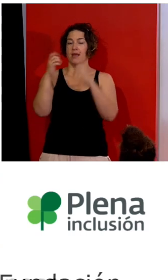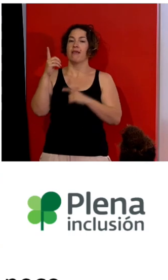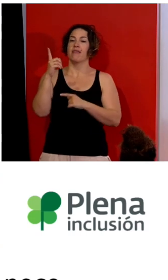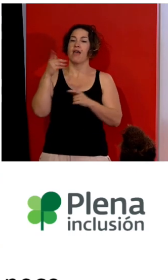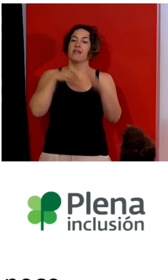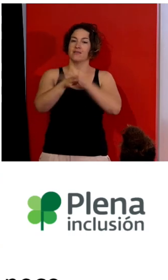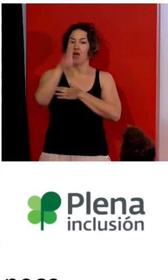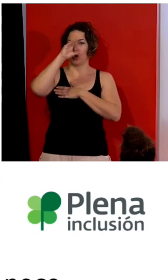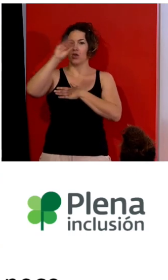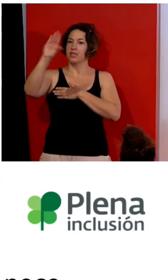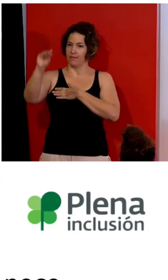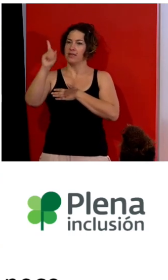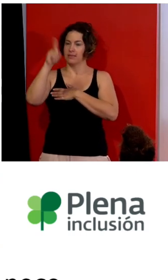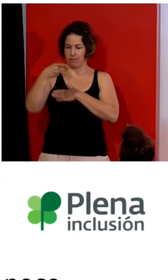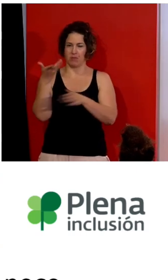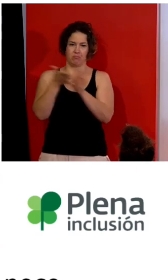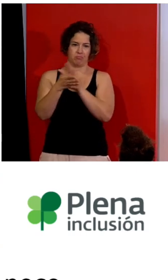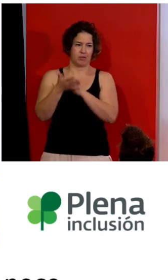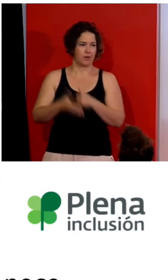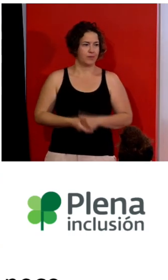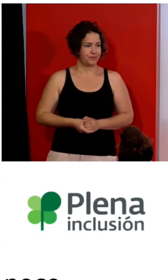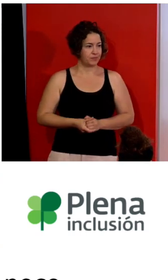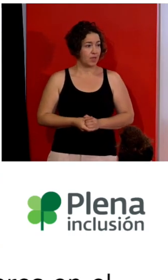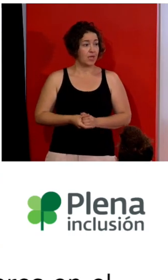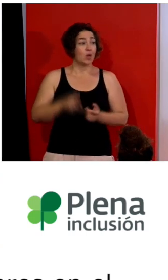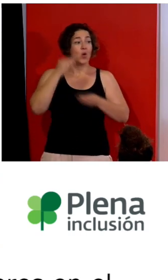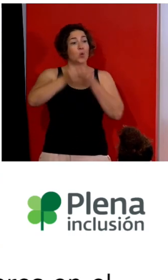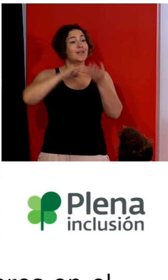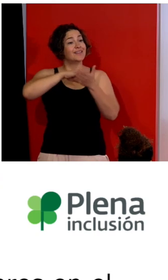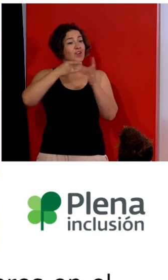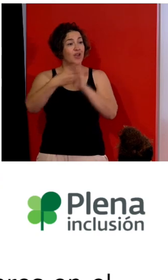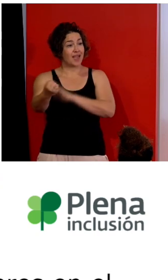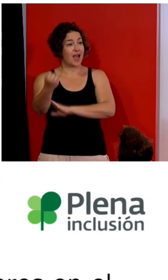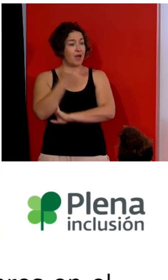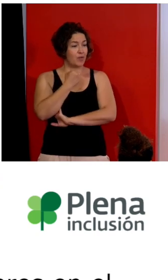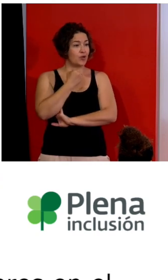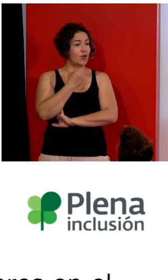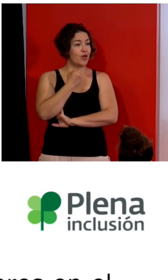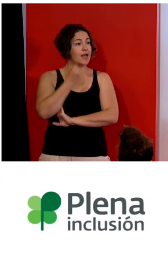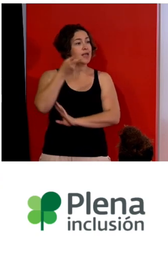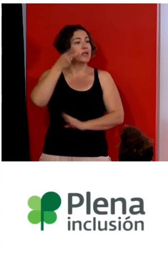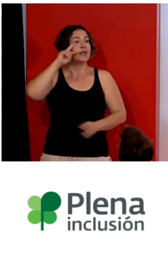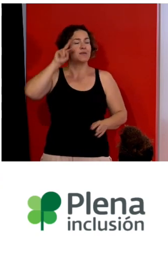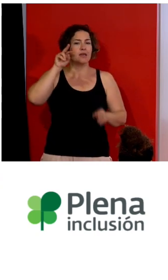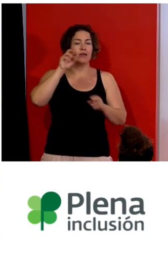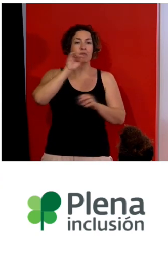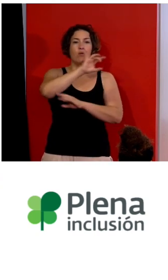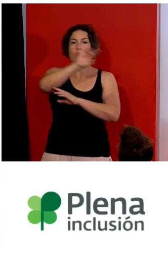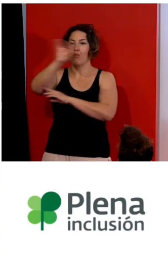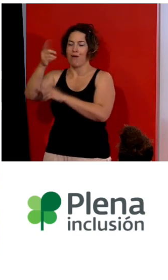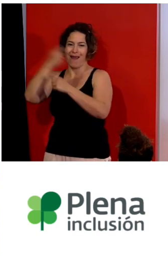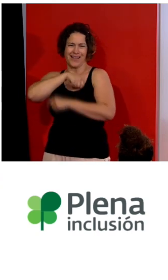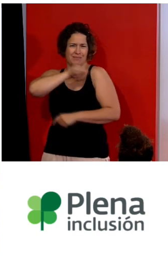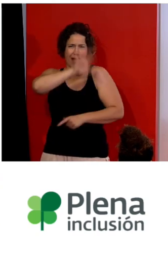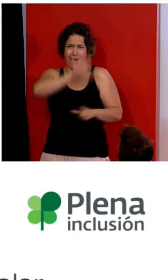a agradecerles. Utilizar tecnología como apoyo y escalar experiencias a toda España. Todo